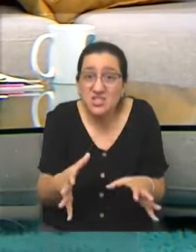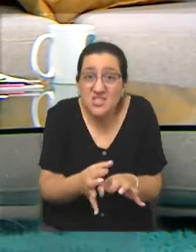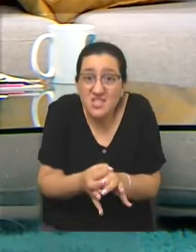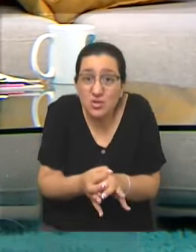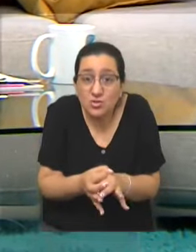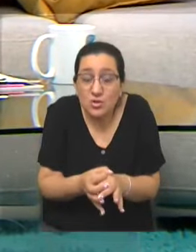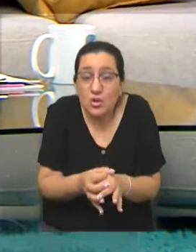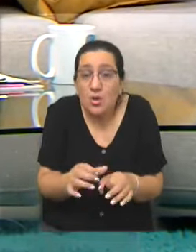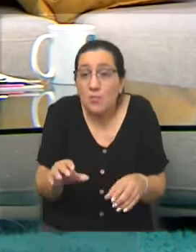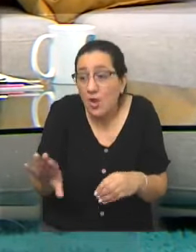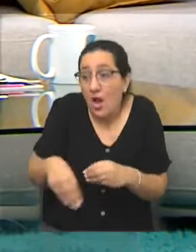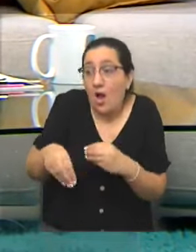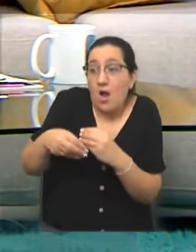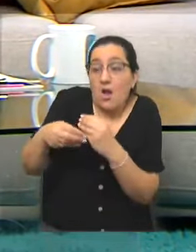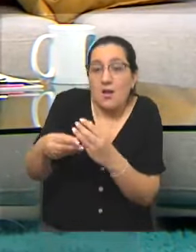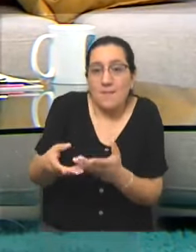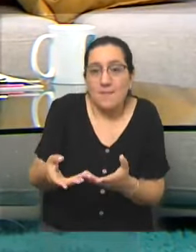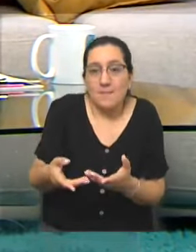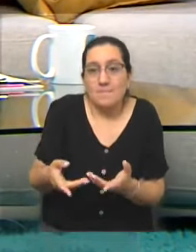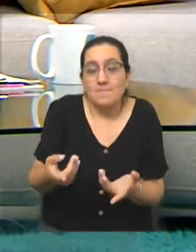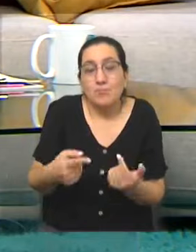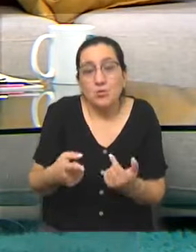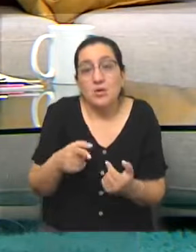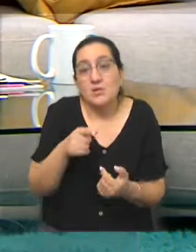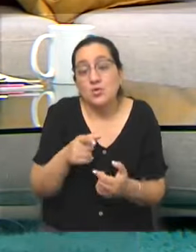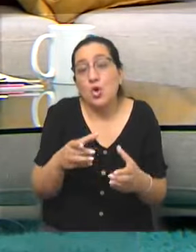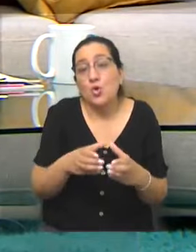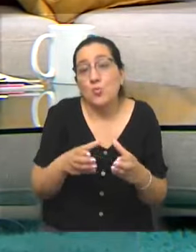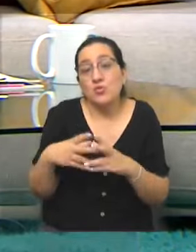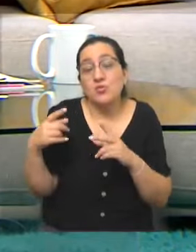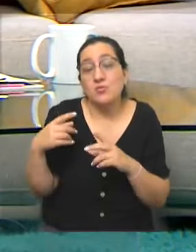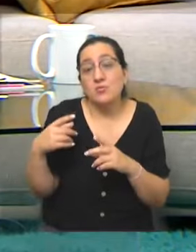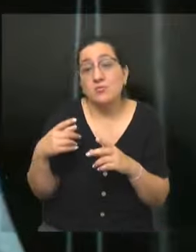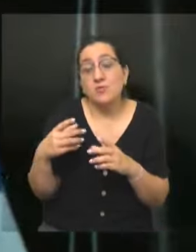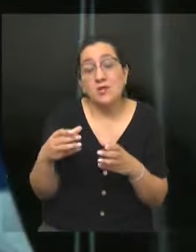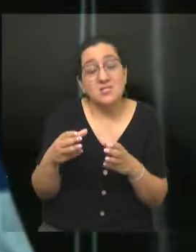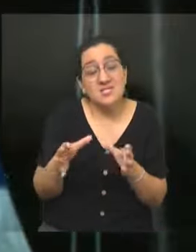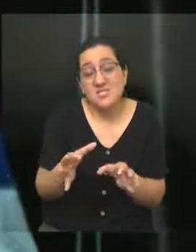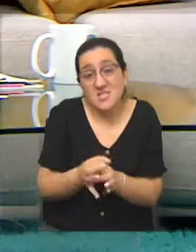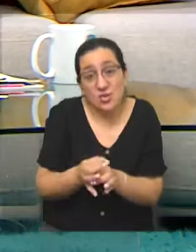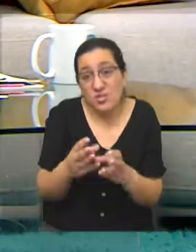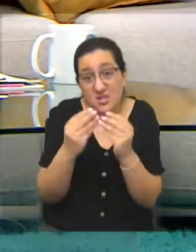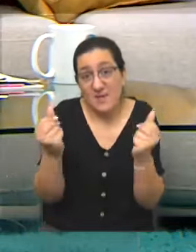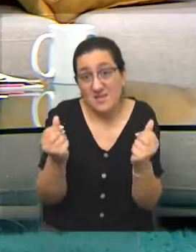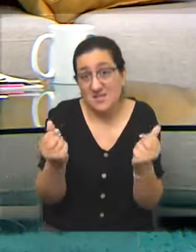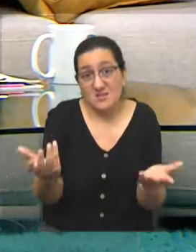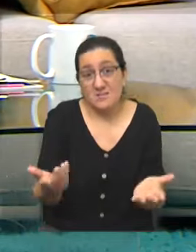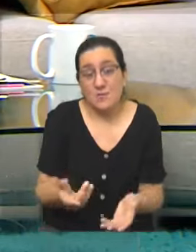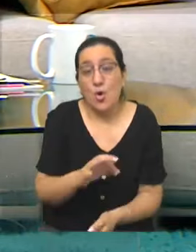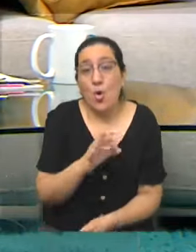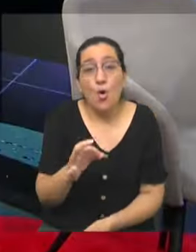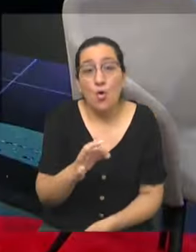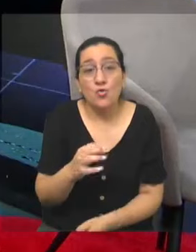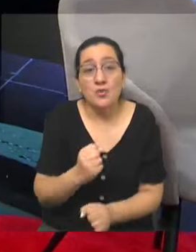esto que se hace, supongo que para generar minorías, en los hechos implica que los partidos pequeños desaparezcan. Exacto. O tengan visiones mínimas, bueno, representaciones